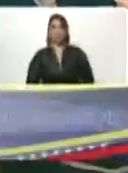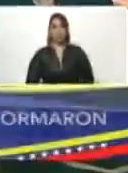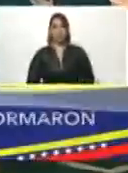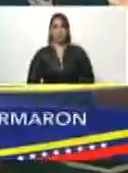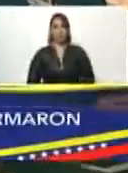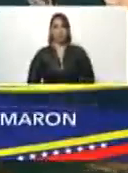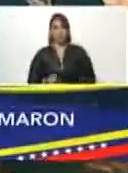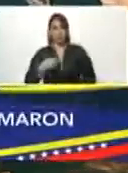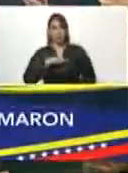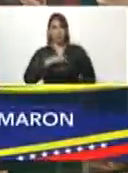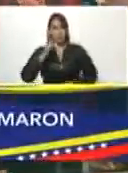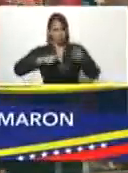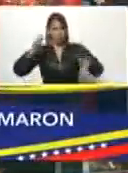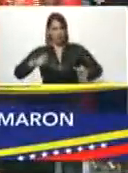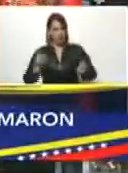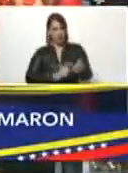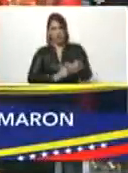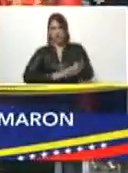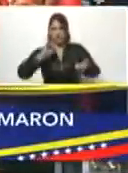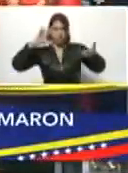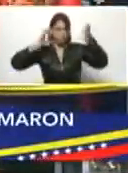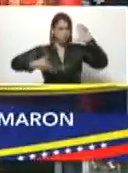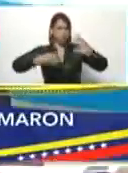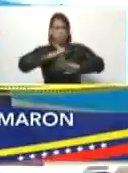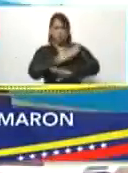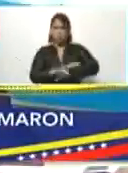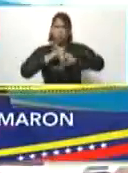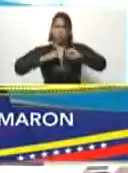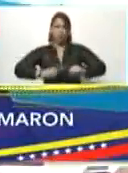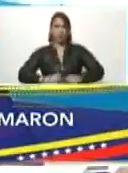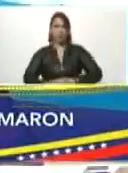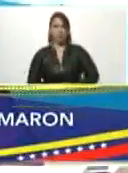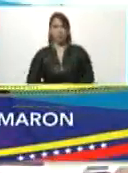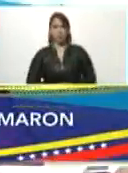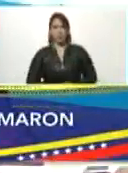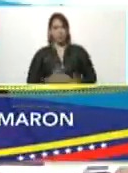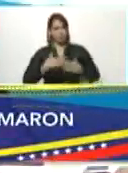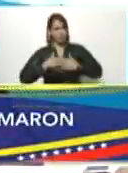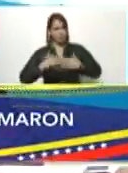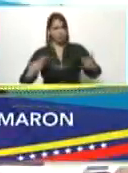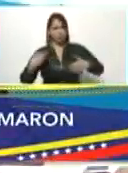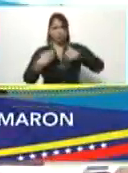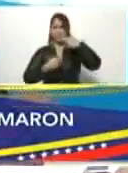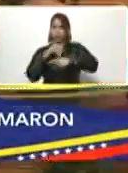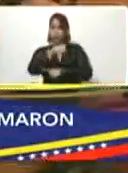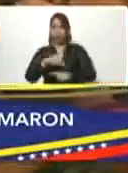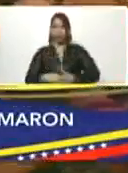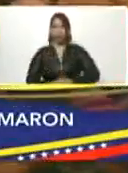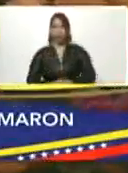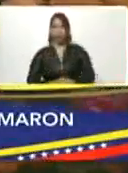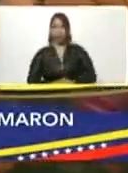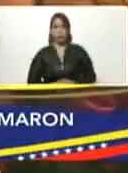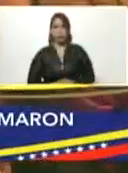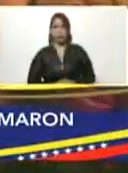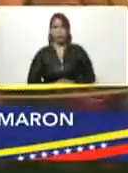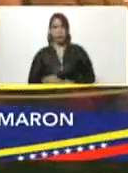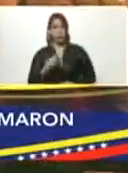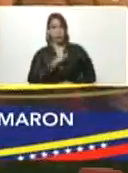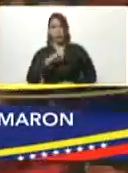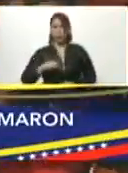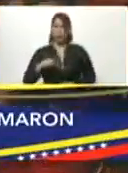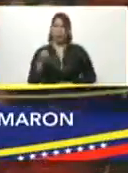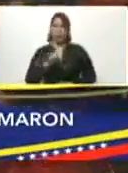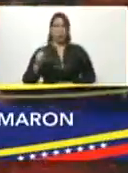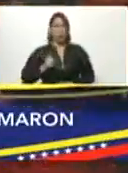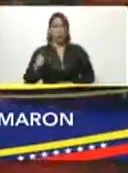somos gente arrecha, gente rebelde, gente dispuesta y revolucionaria. No somos cualquier pueblo